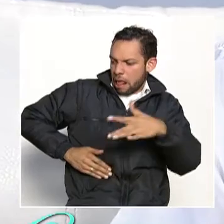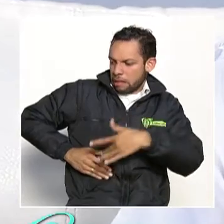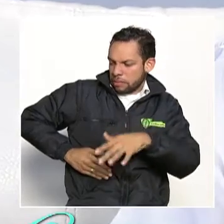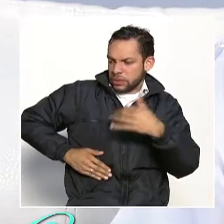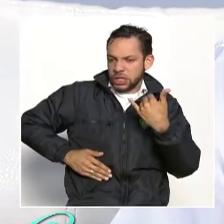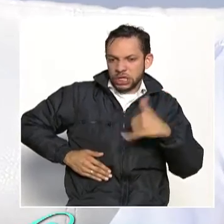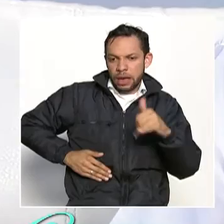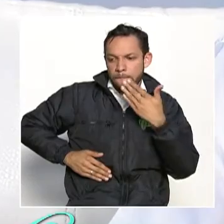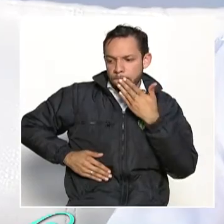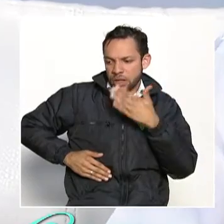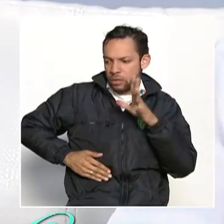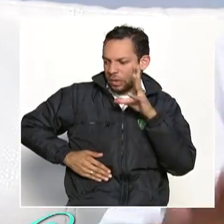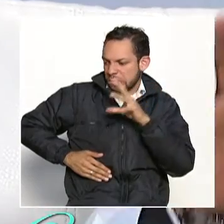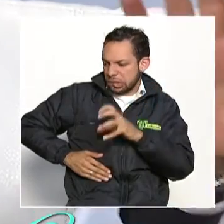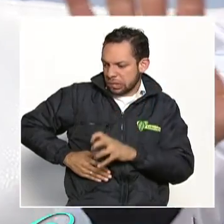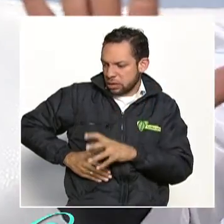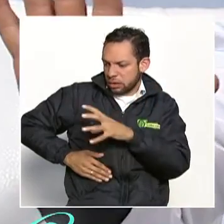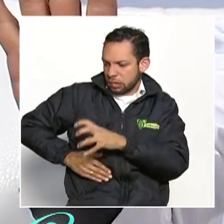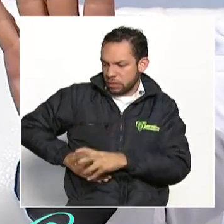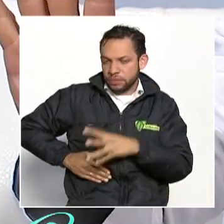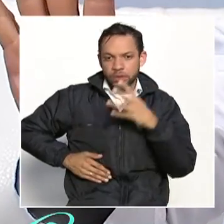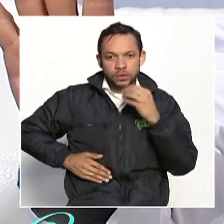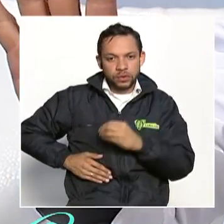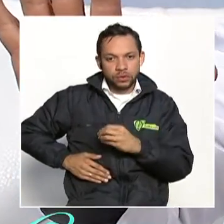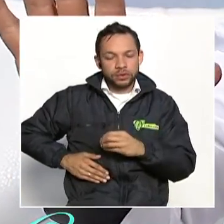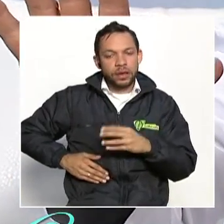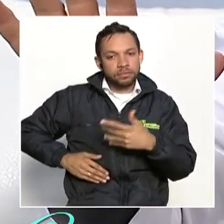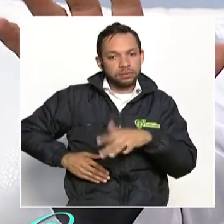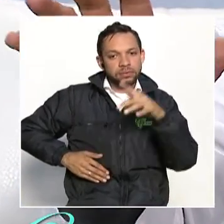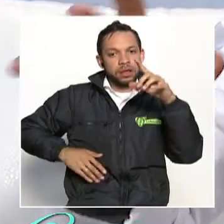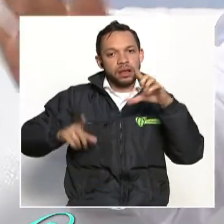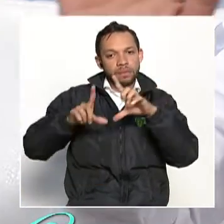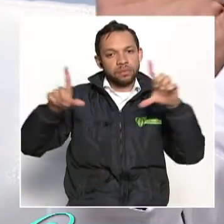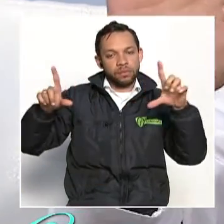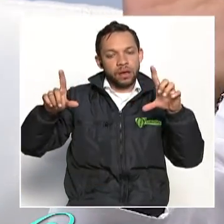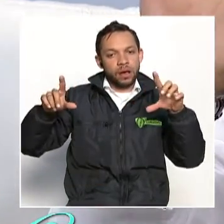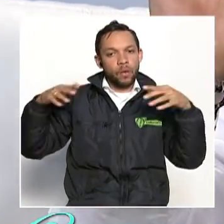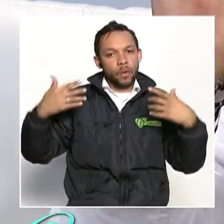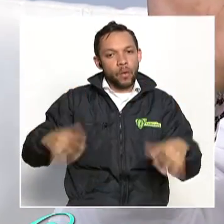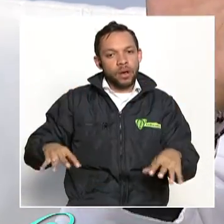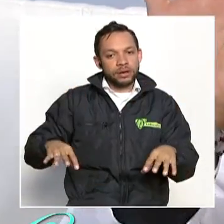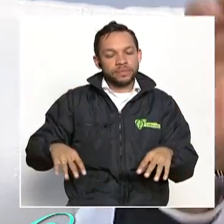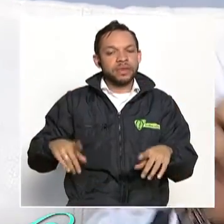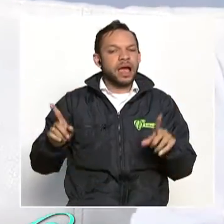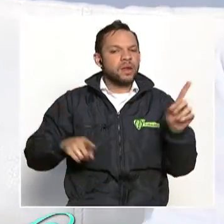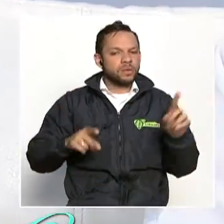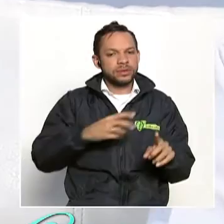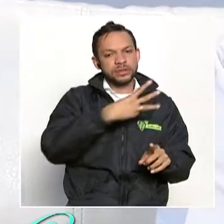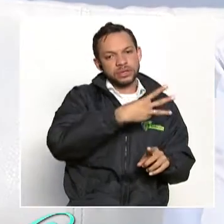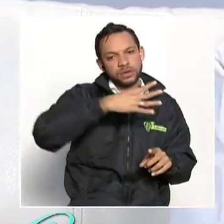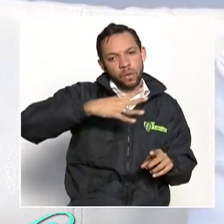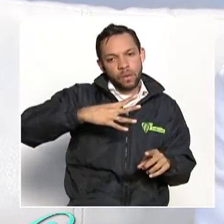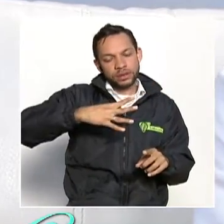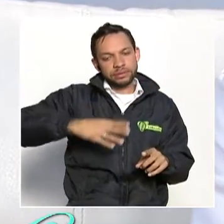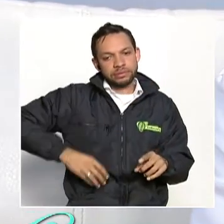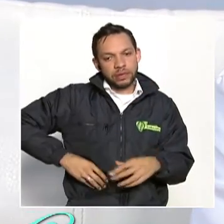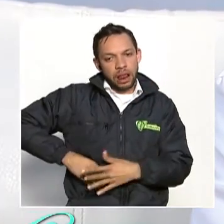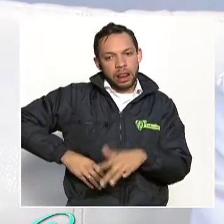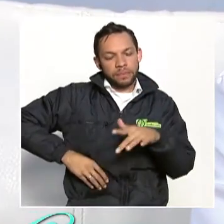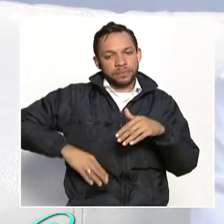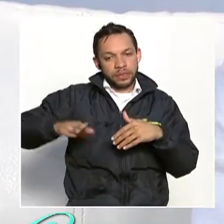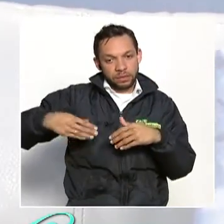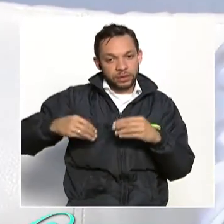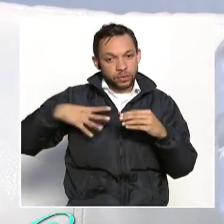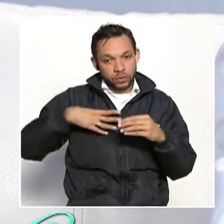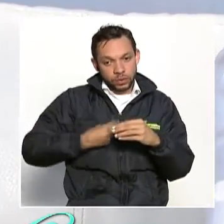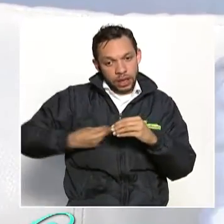hacerle. Y nosotros tenemos ecografías de hígado graso en estado casi de cirrosis 3, 4 y nos llegan después de un